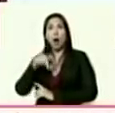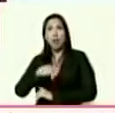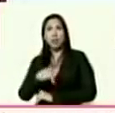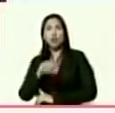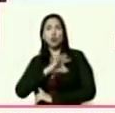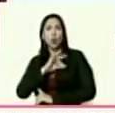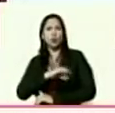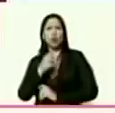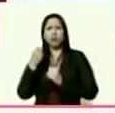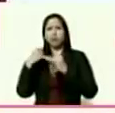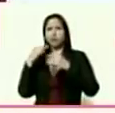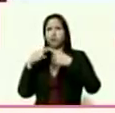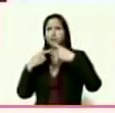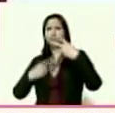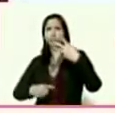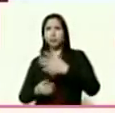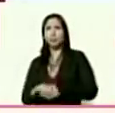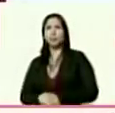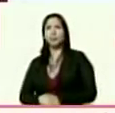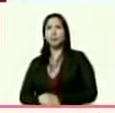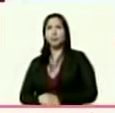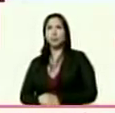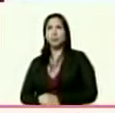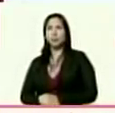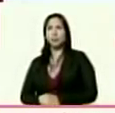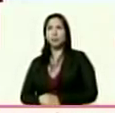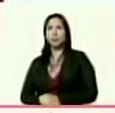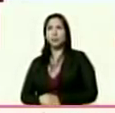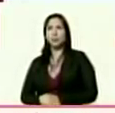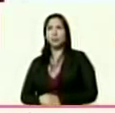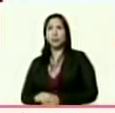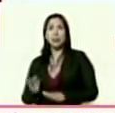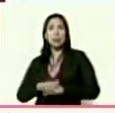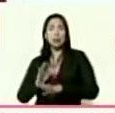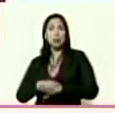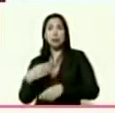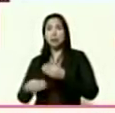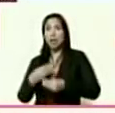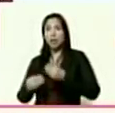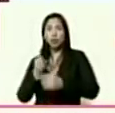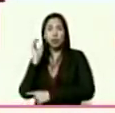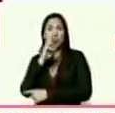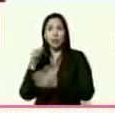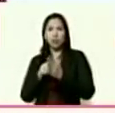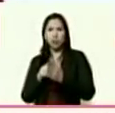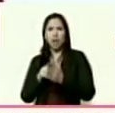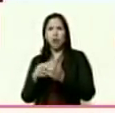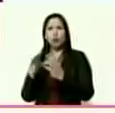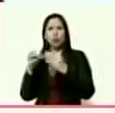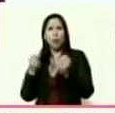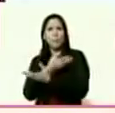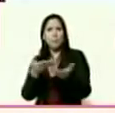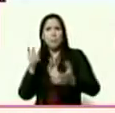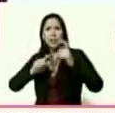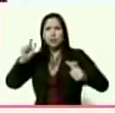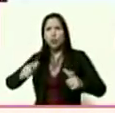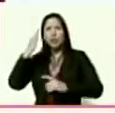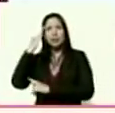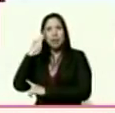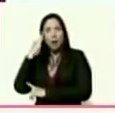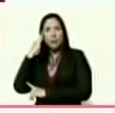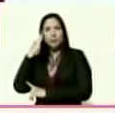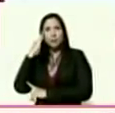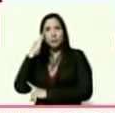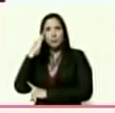son varios. ¿Verdad que lo que se ha hecho desde la Asamblea Nacional, todo el mundo sabe, de la constituyente, todo el mundo sabe.